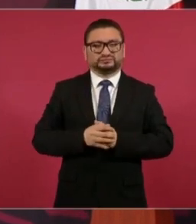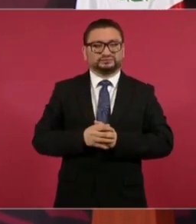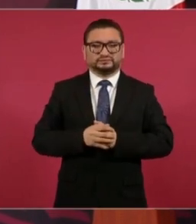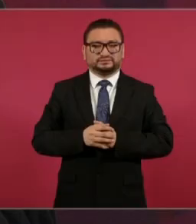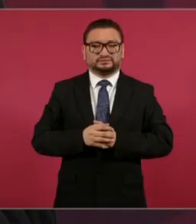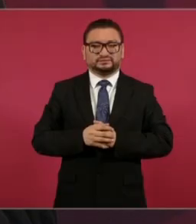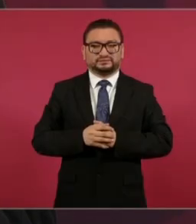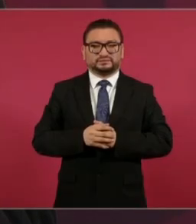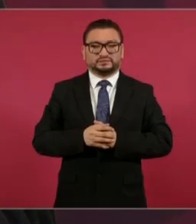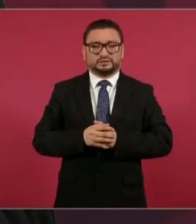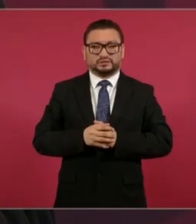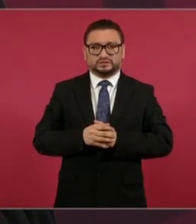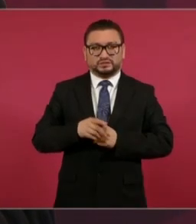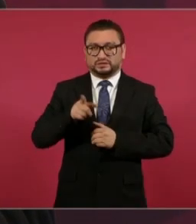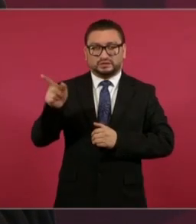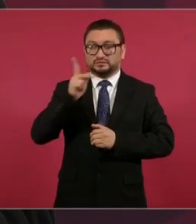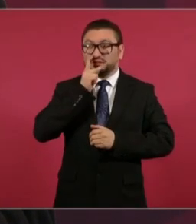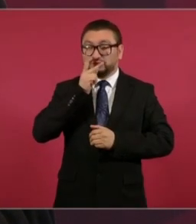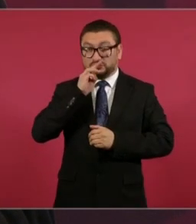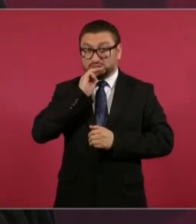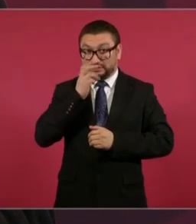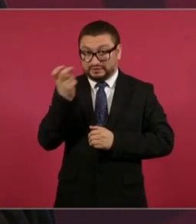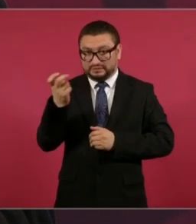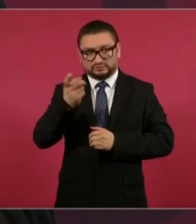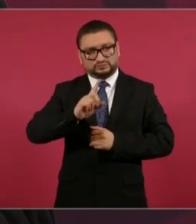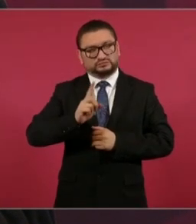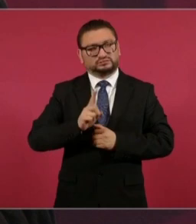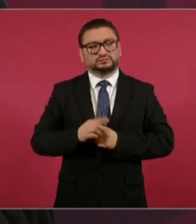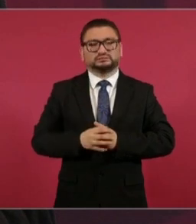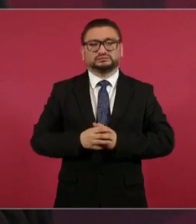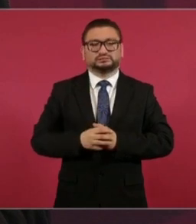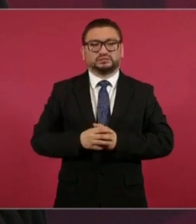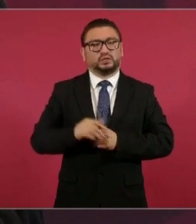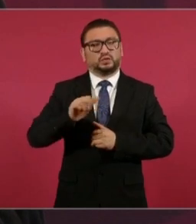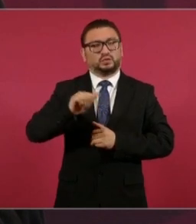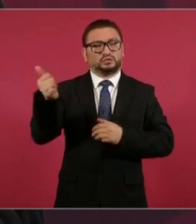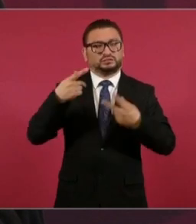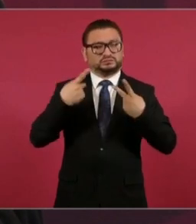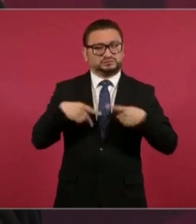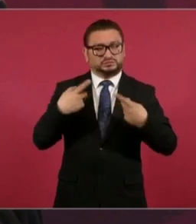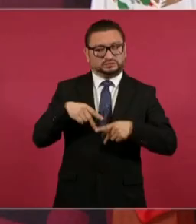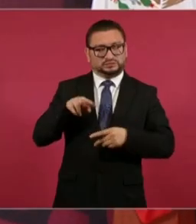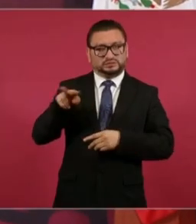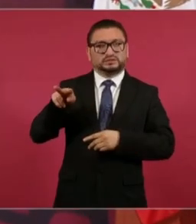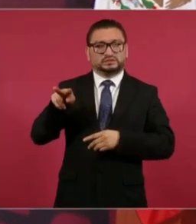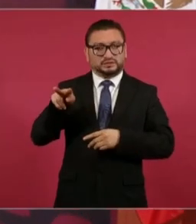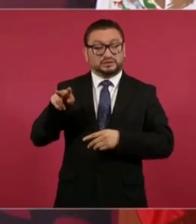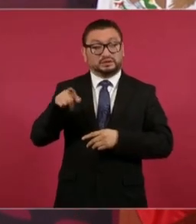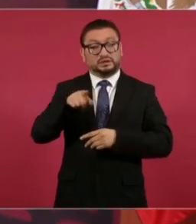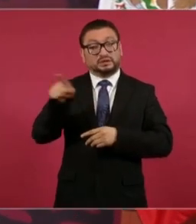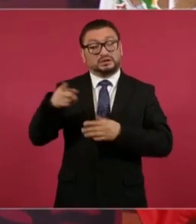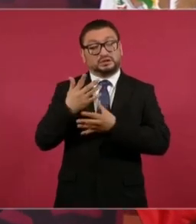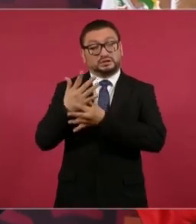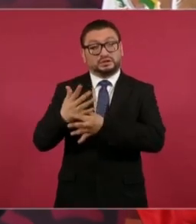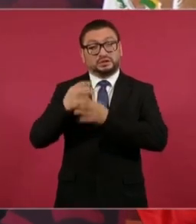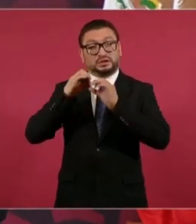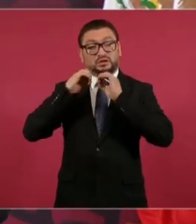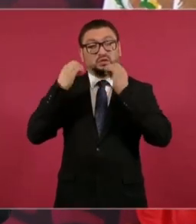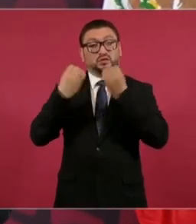confianza no son los padres hay gente de la supuestas